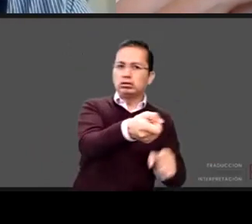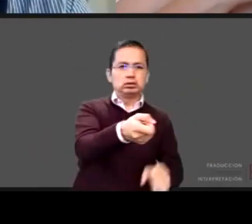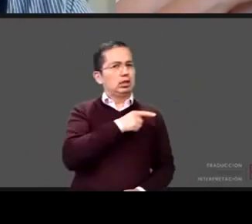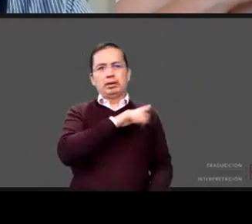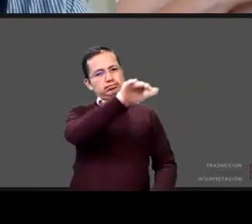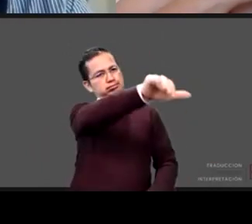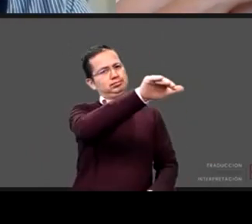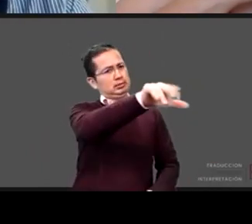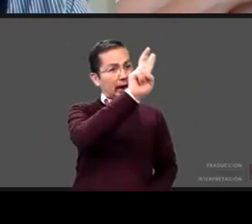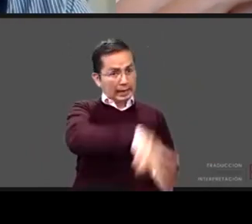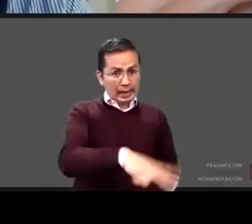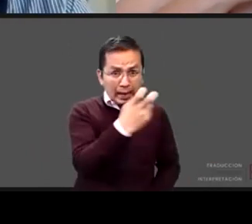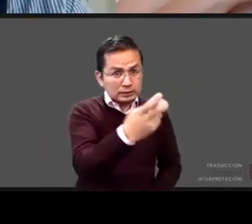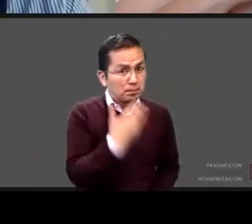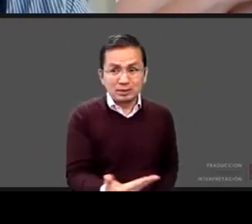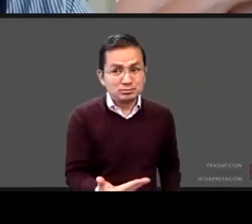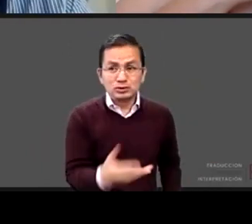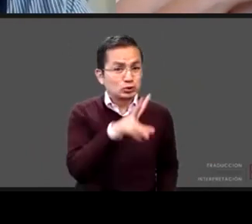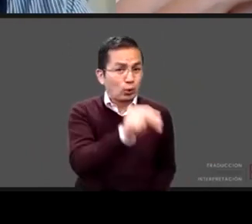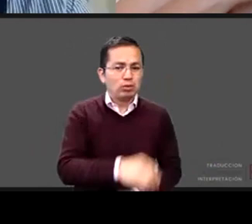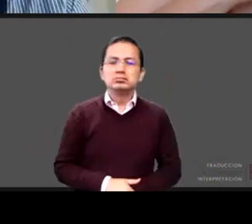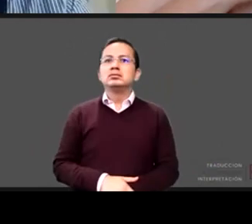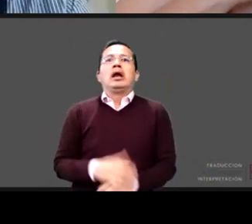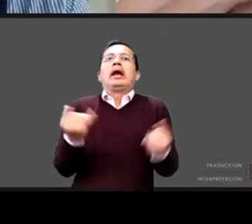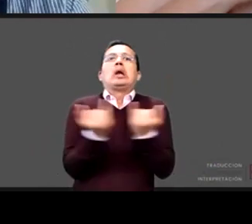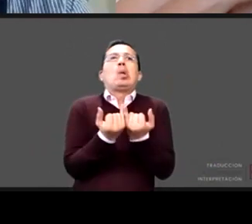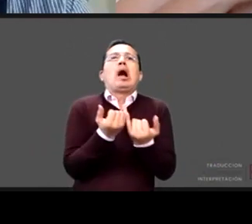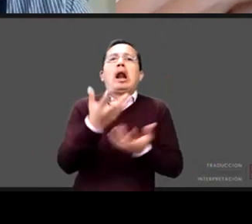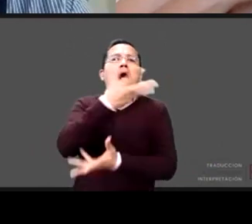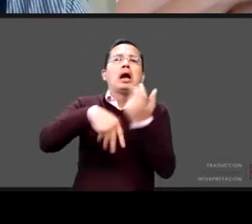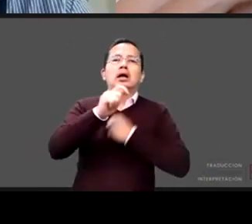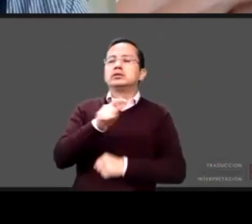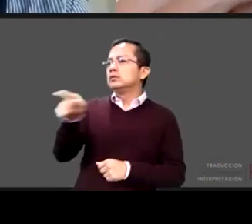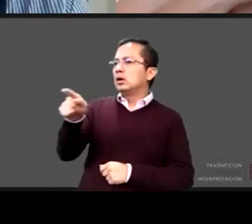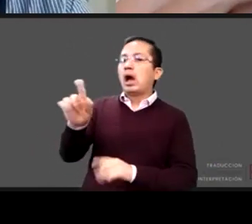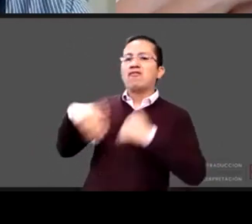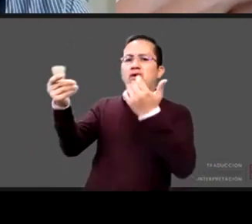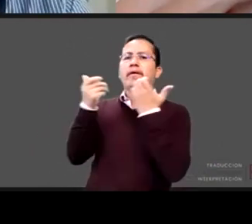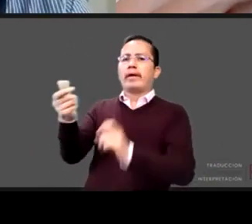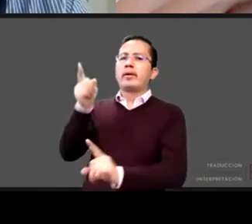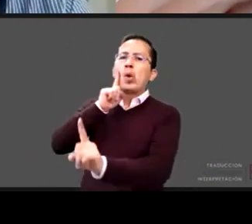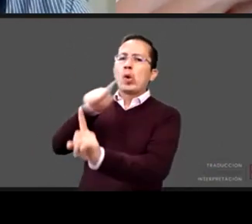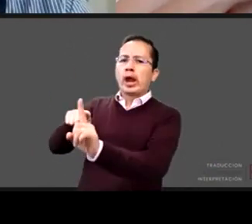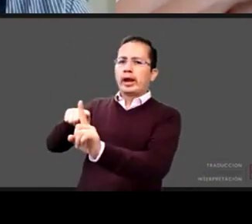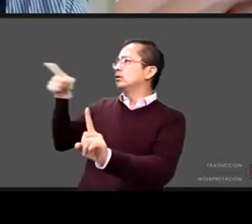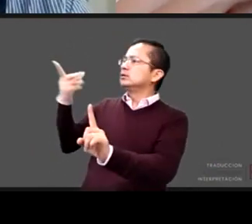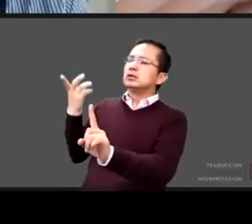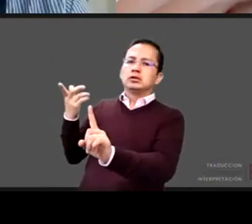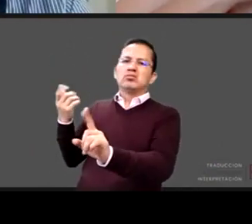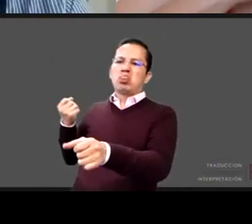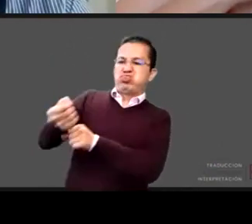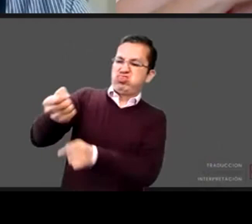manera natural cuando a alguna mujer la están golpeando, ¿no? O a otra persona adulta. No está